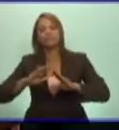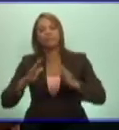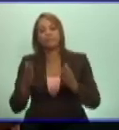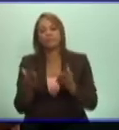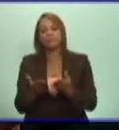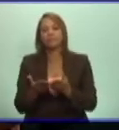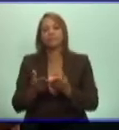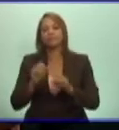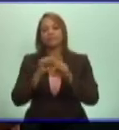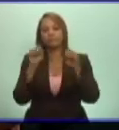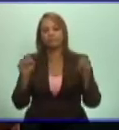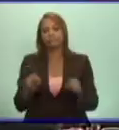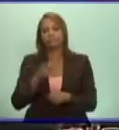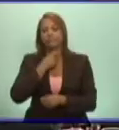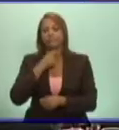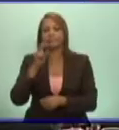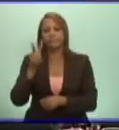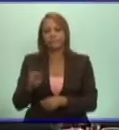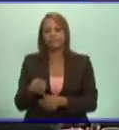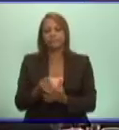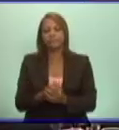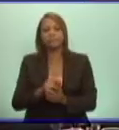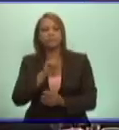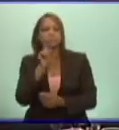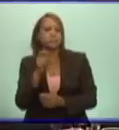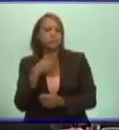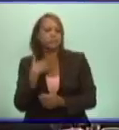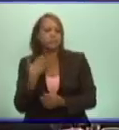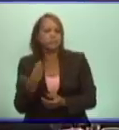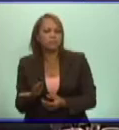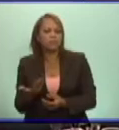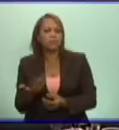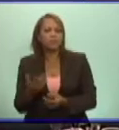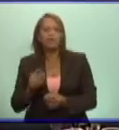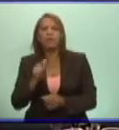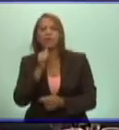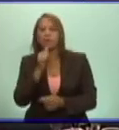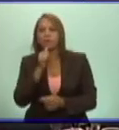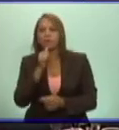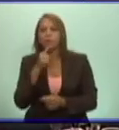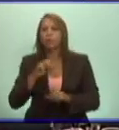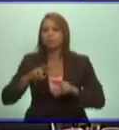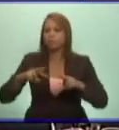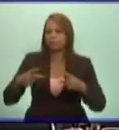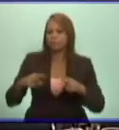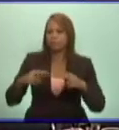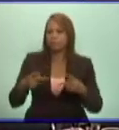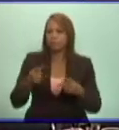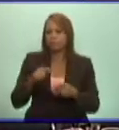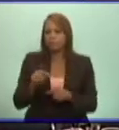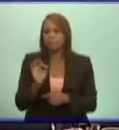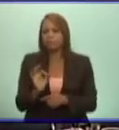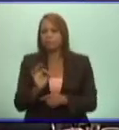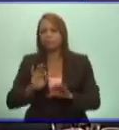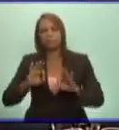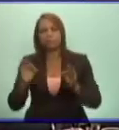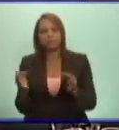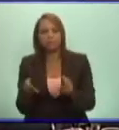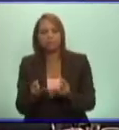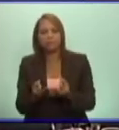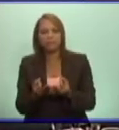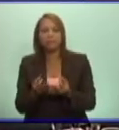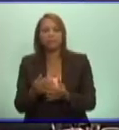sobre el sistema de evaluación. ¿Cuál ha sido la incidencia en esa retroalimentación que ustedes tienen siempre con la familia cubana